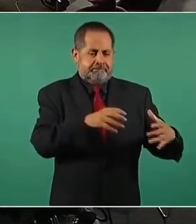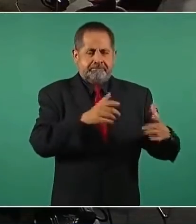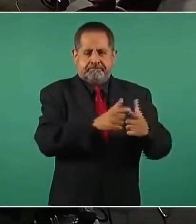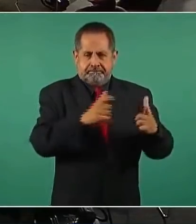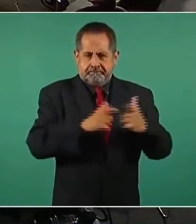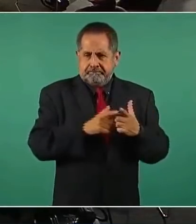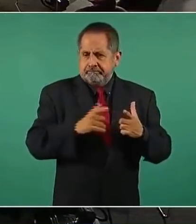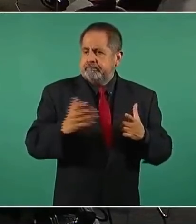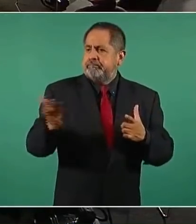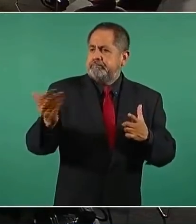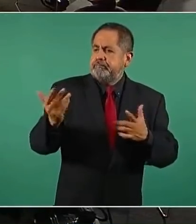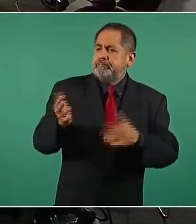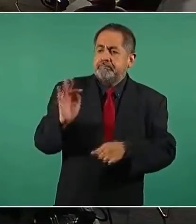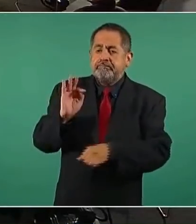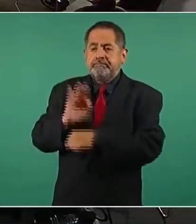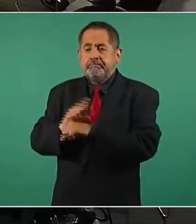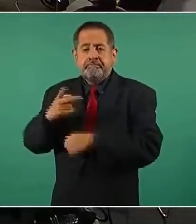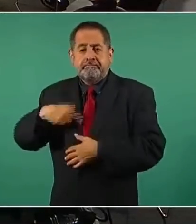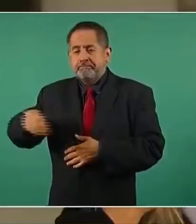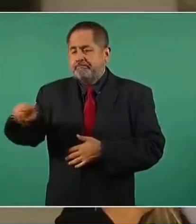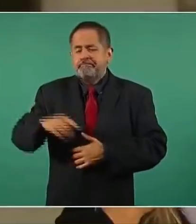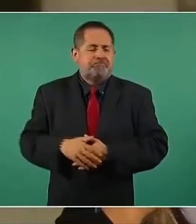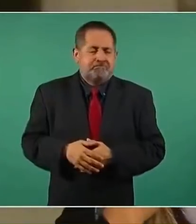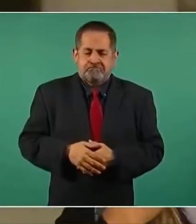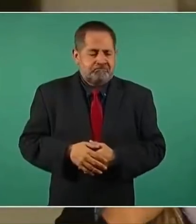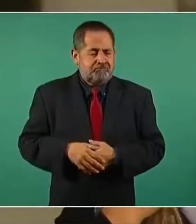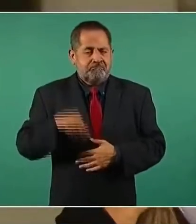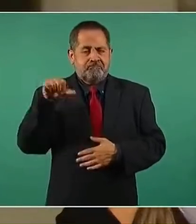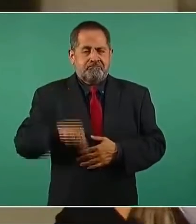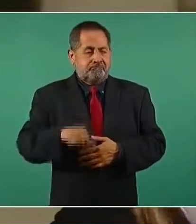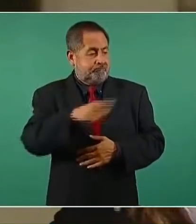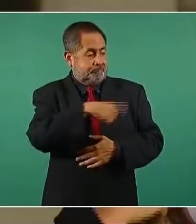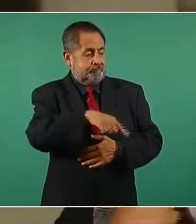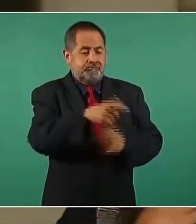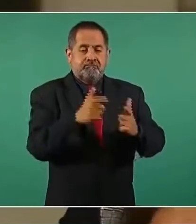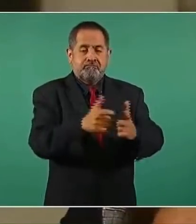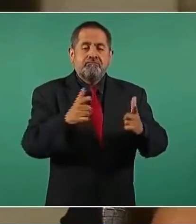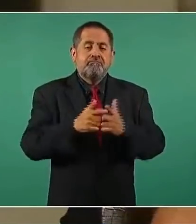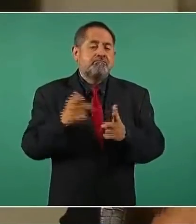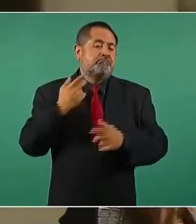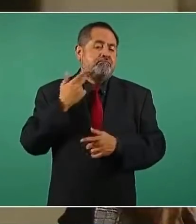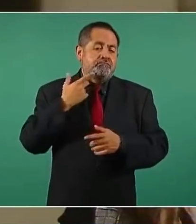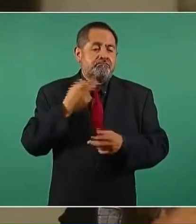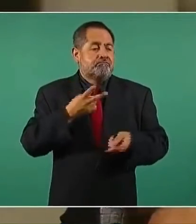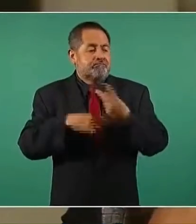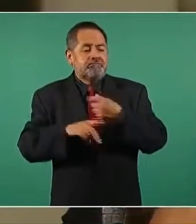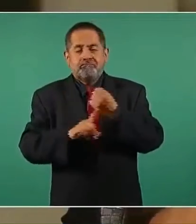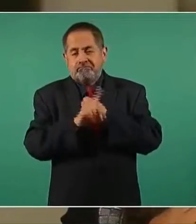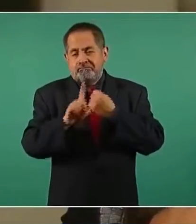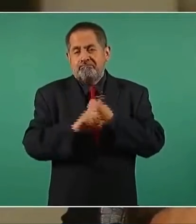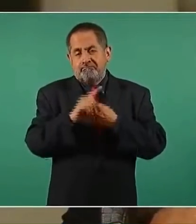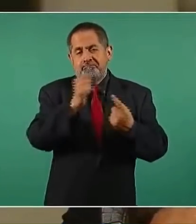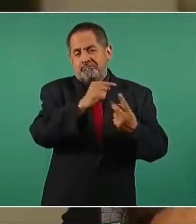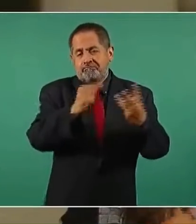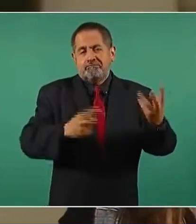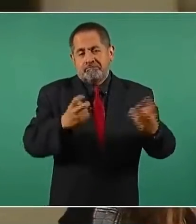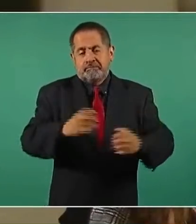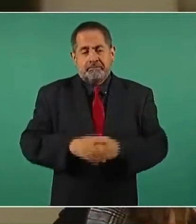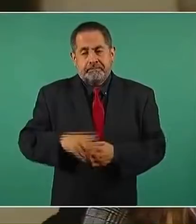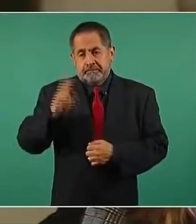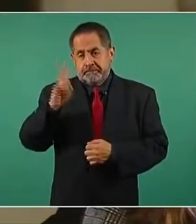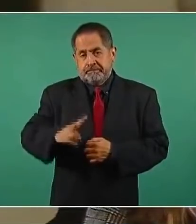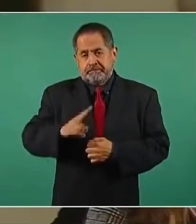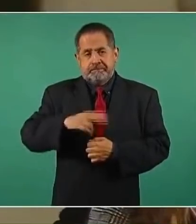poder público, han sido los causantes de muchas de las problemáticas que actualmente padecemos. Tristemente, los